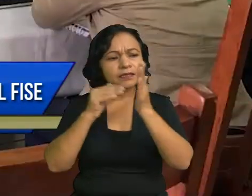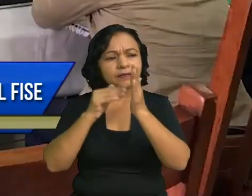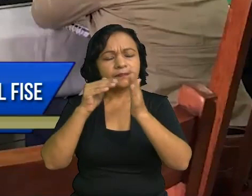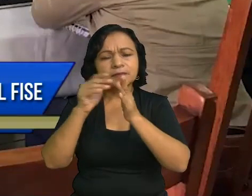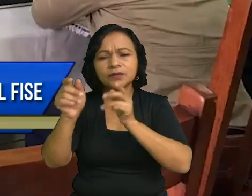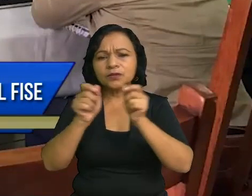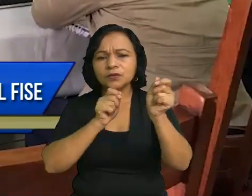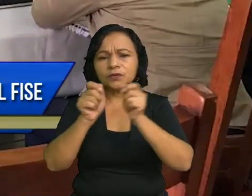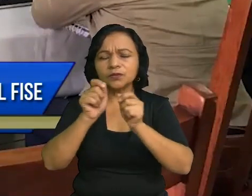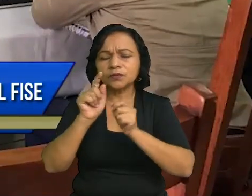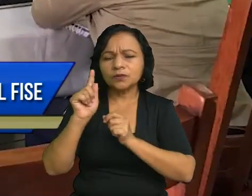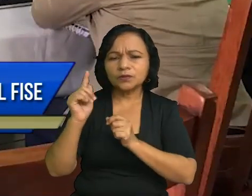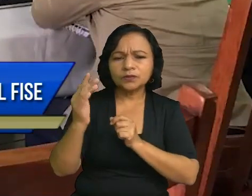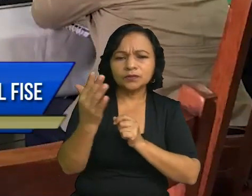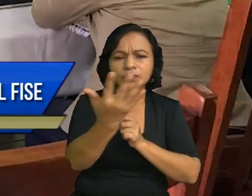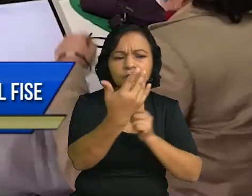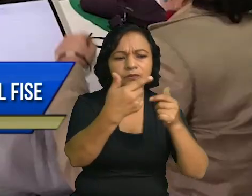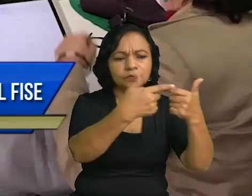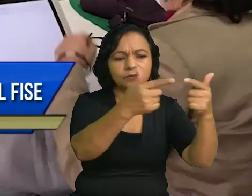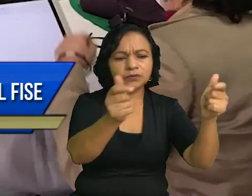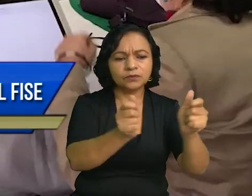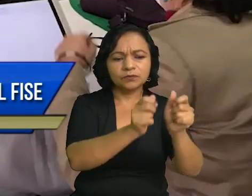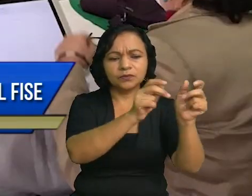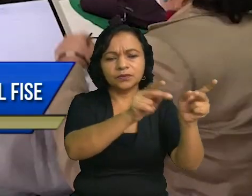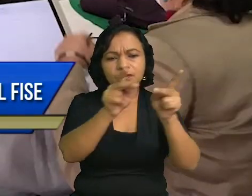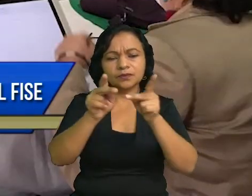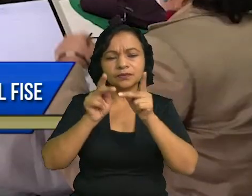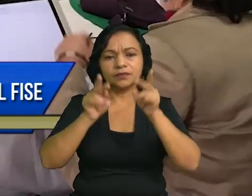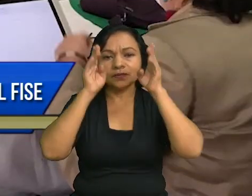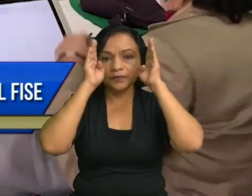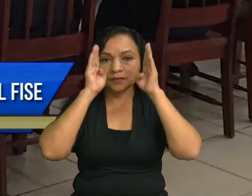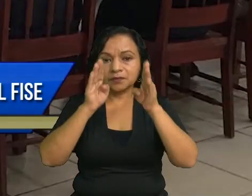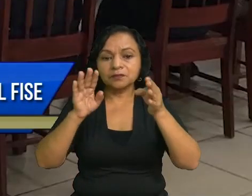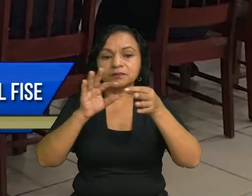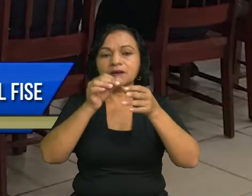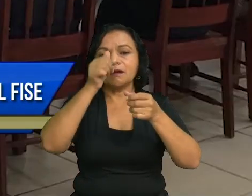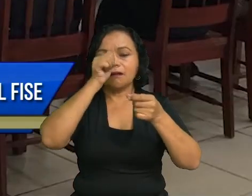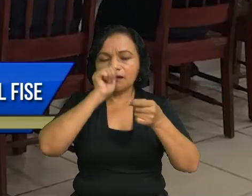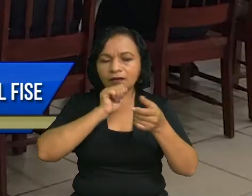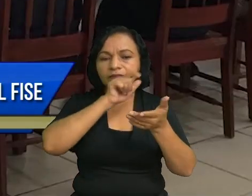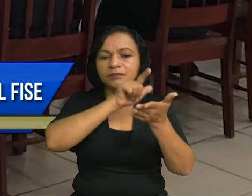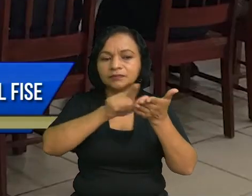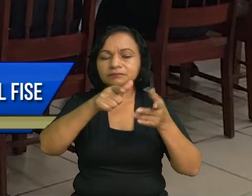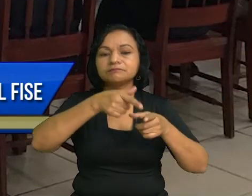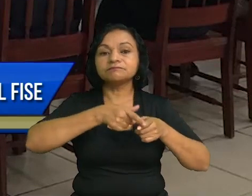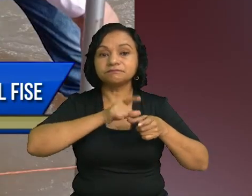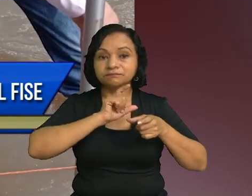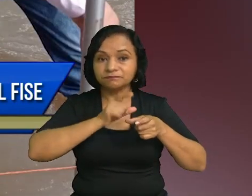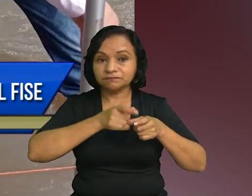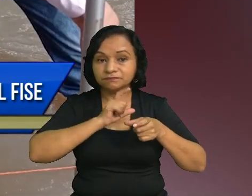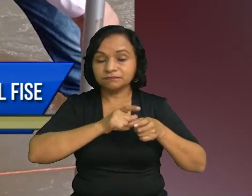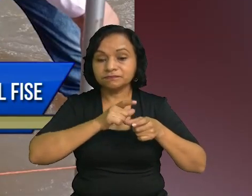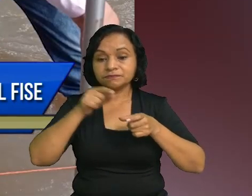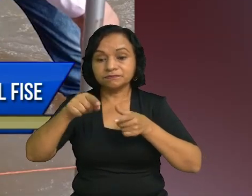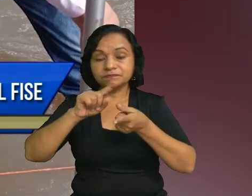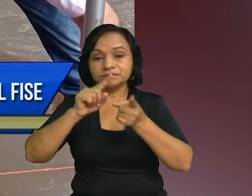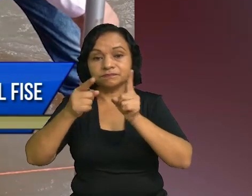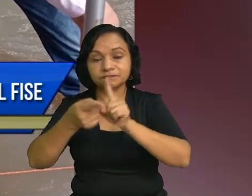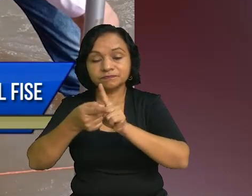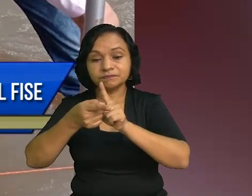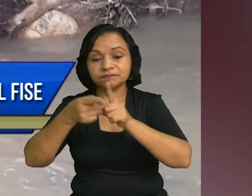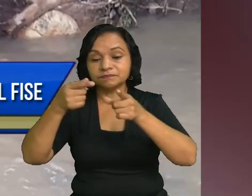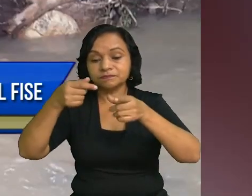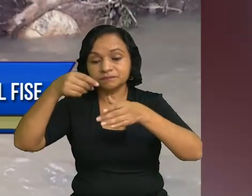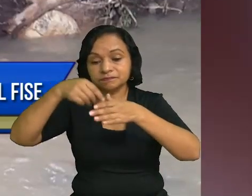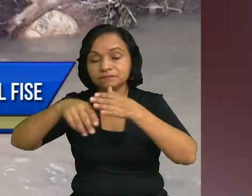atiende toda la población y hay el enfoque integral agua saneamiento y tratamiento alcantarillado